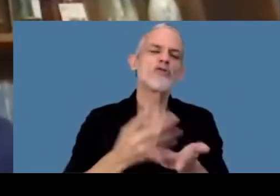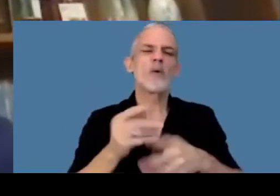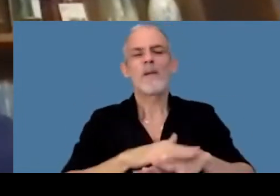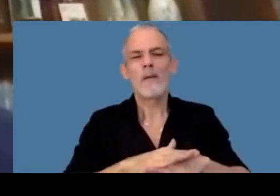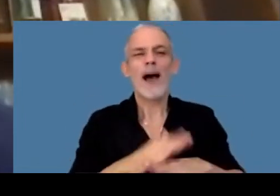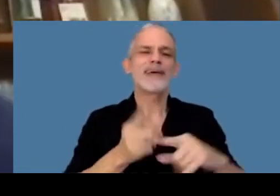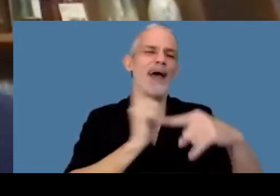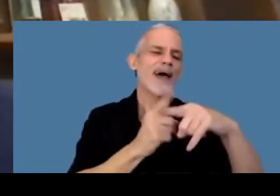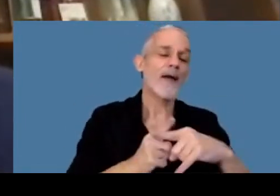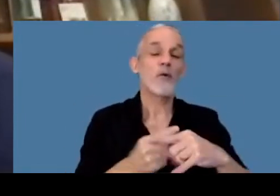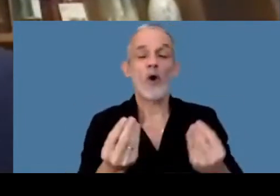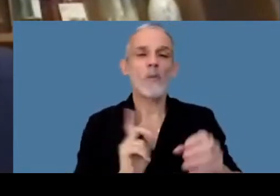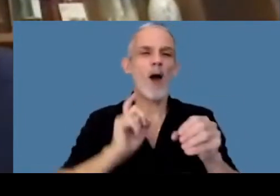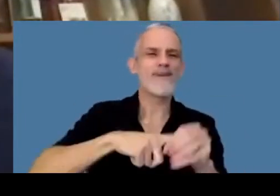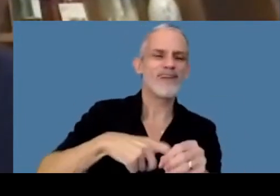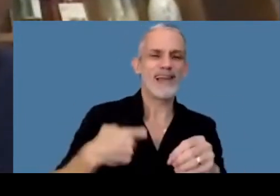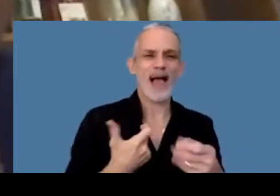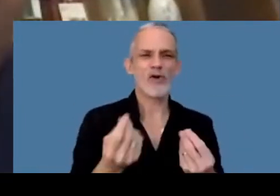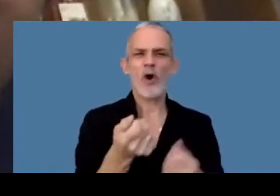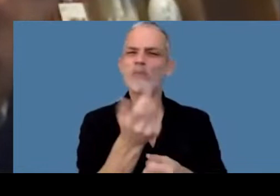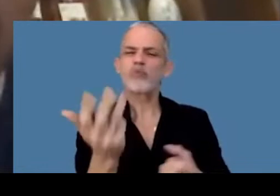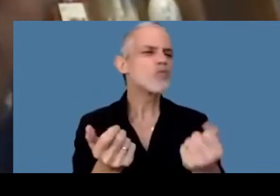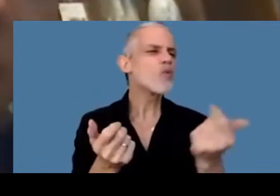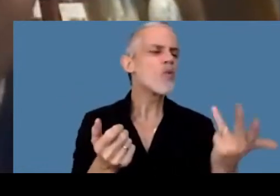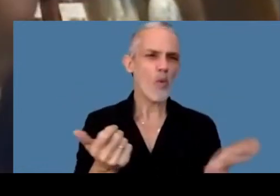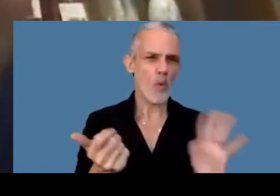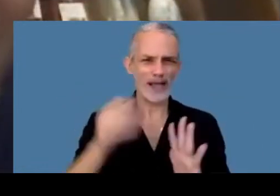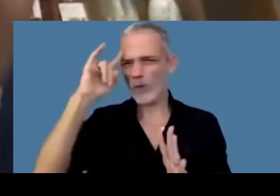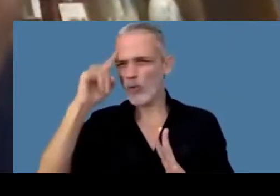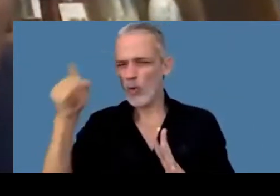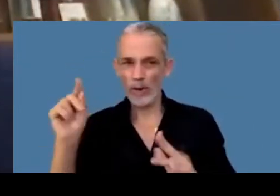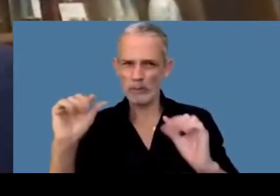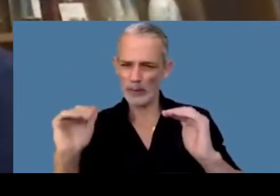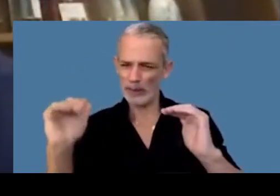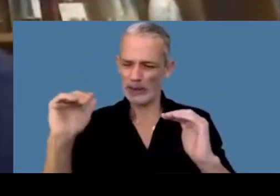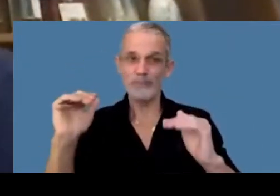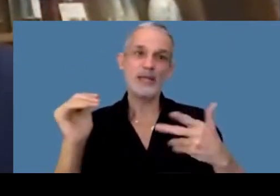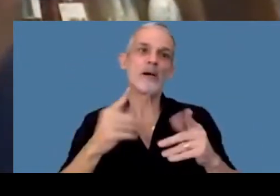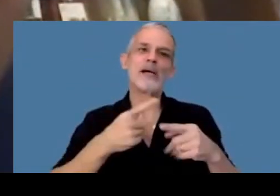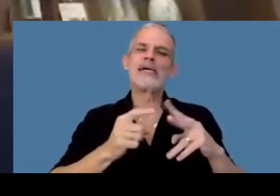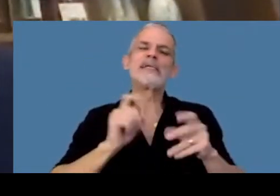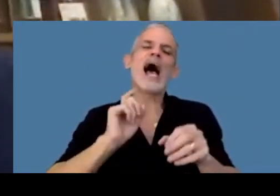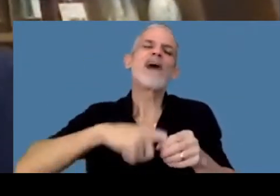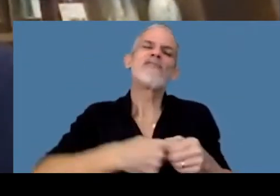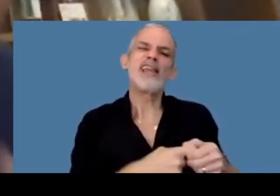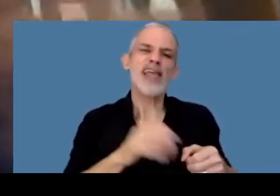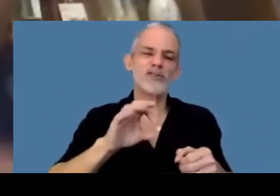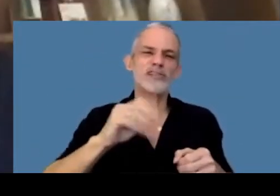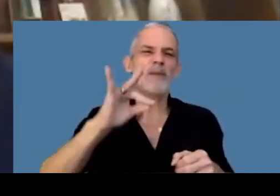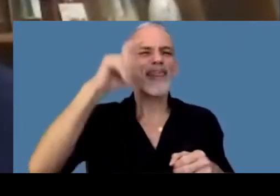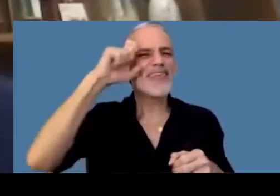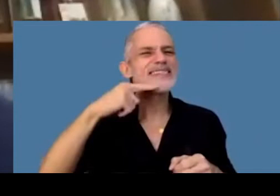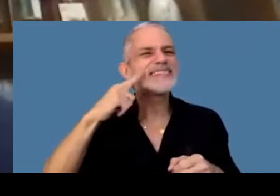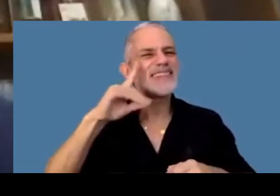que se contabiliza para medir la cantidad de afiliaciones, que técnicamente eso se denomina densidad sindical, o sea,